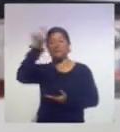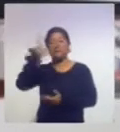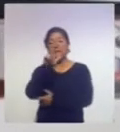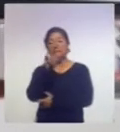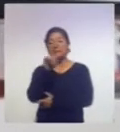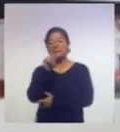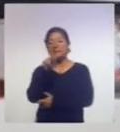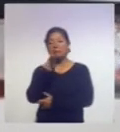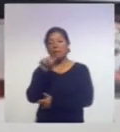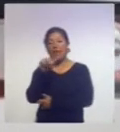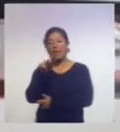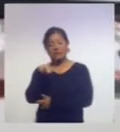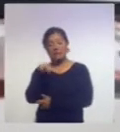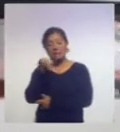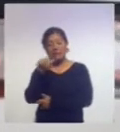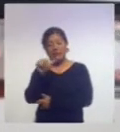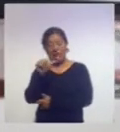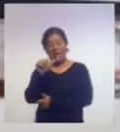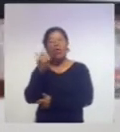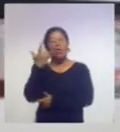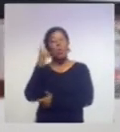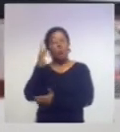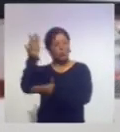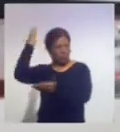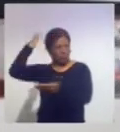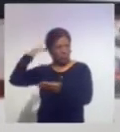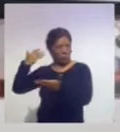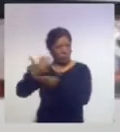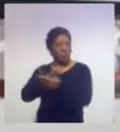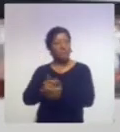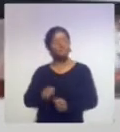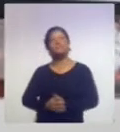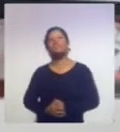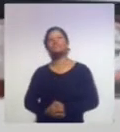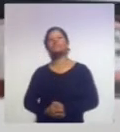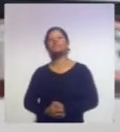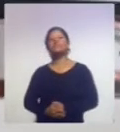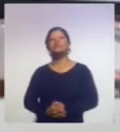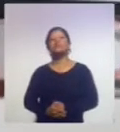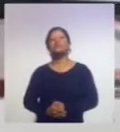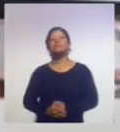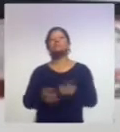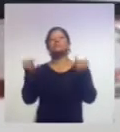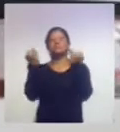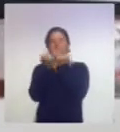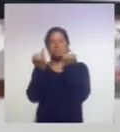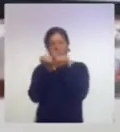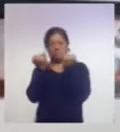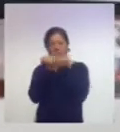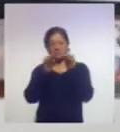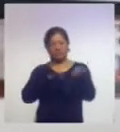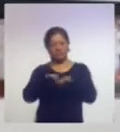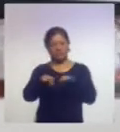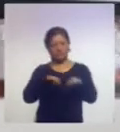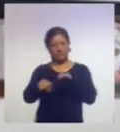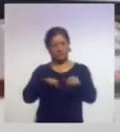todo el mes de julio de viaje y también haciendo pues,